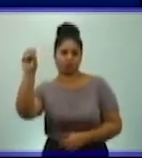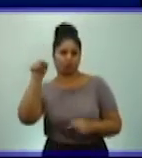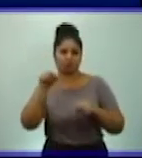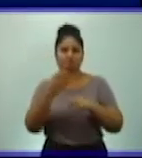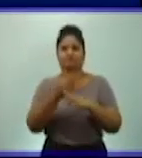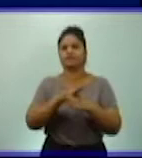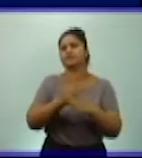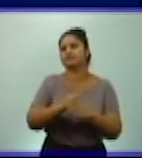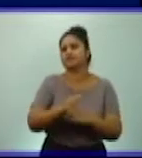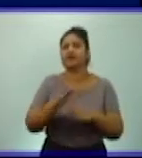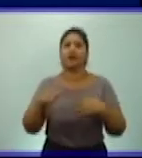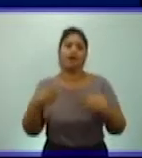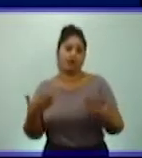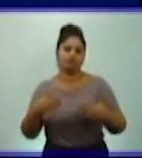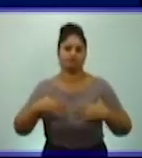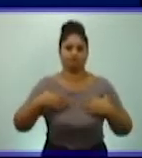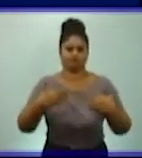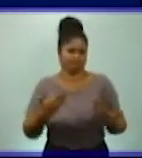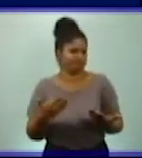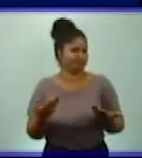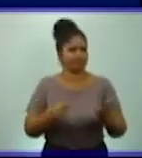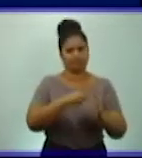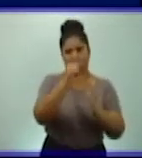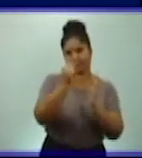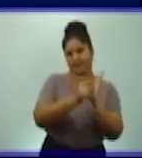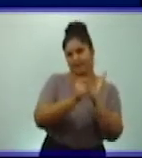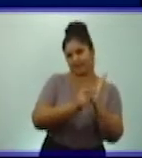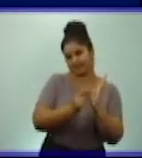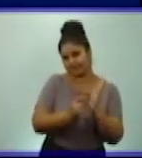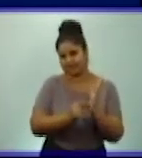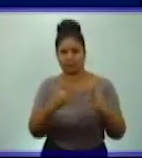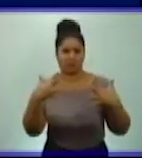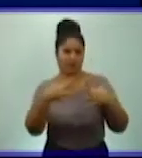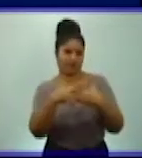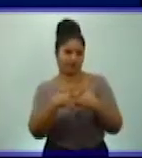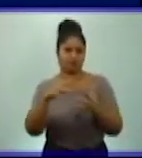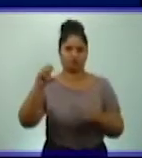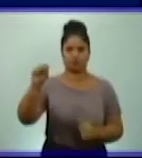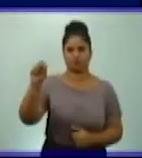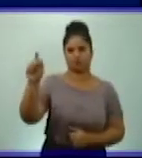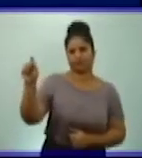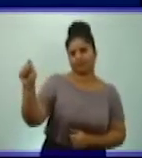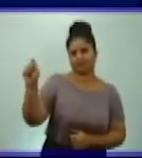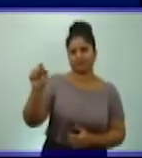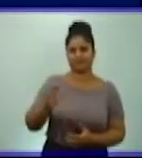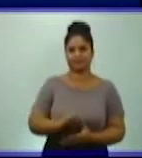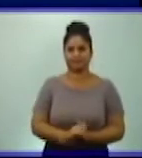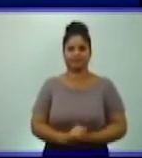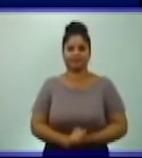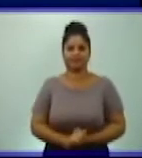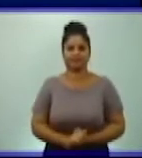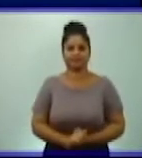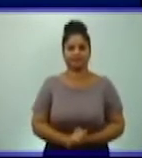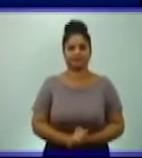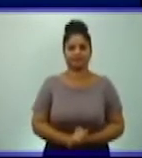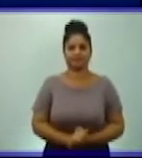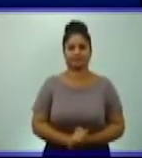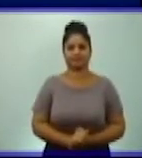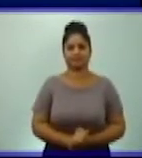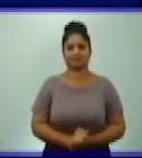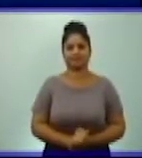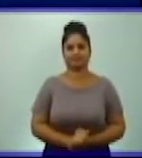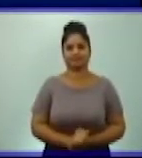adjetivo, una cualidad inherente a un sustantivo determinado. Yo creo que ustedes me digan con qué epítetos, a partir de lo que observen en el